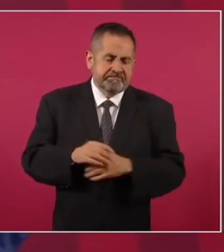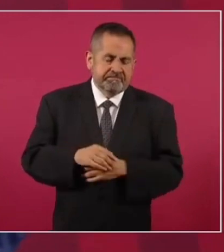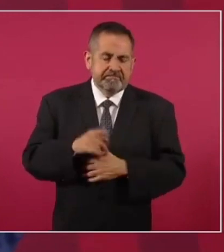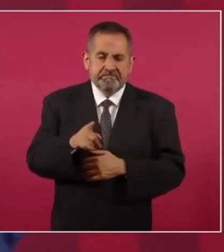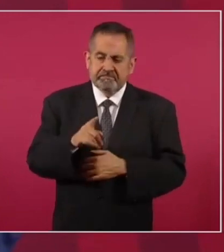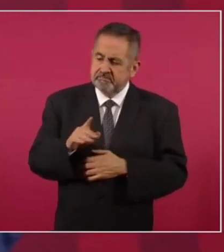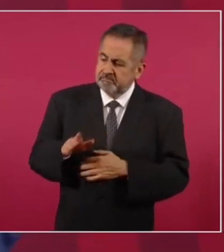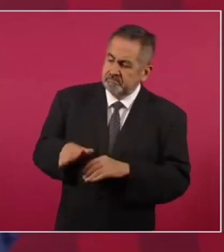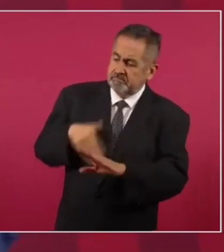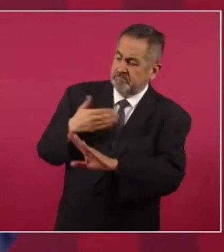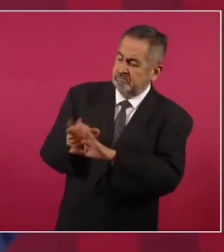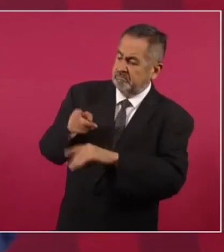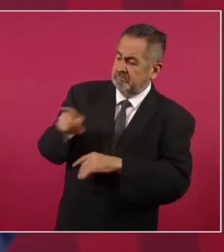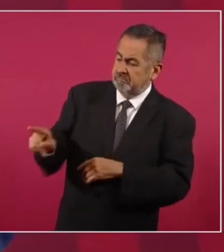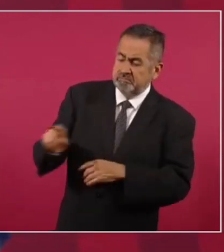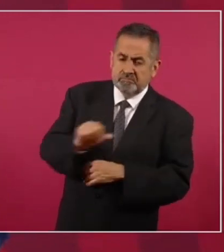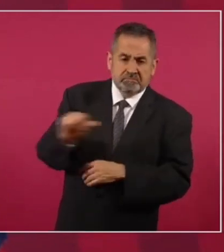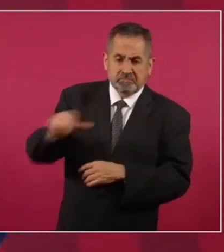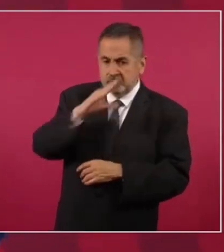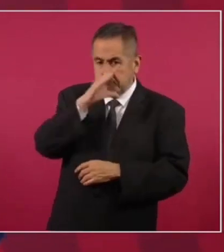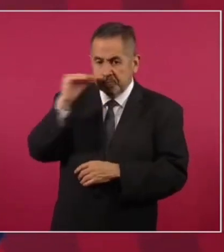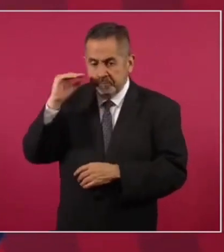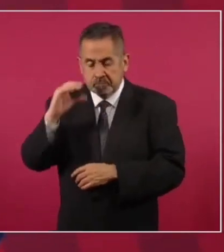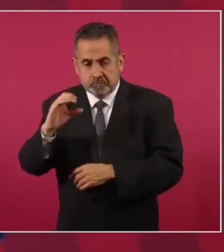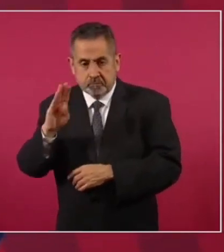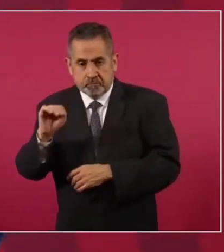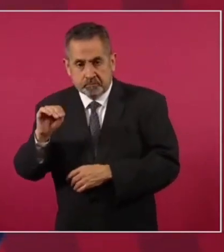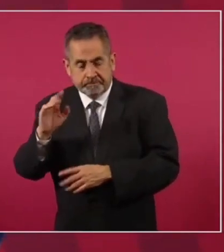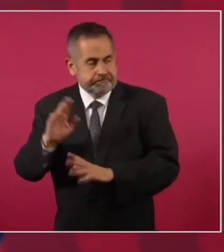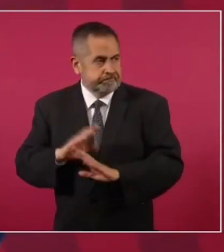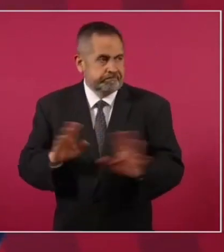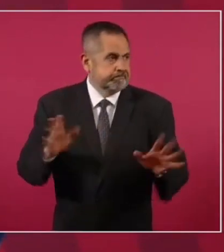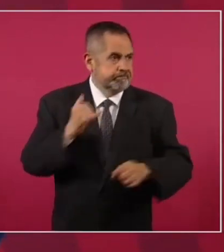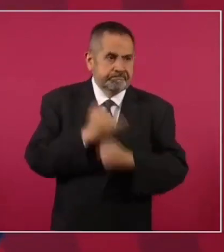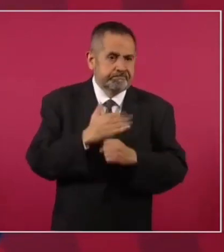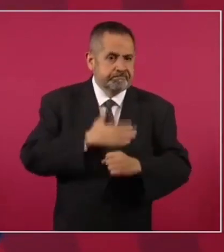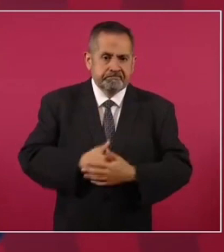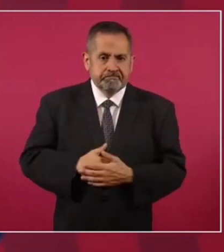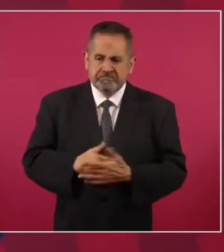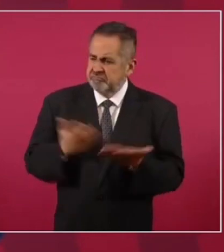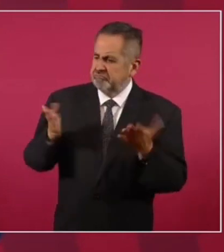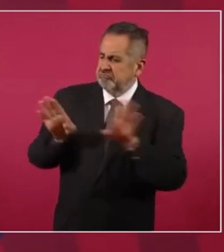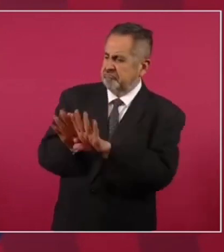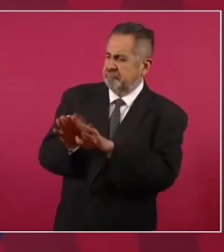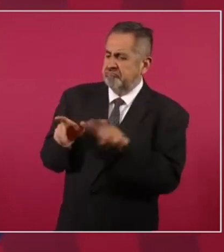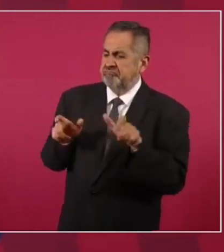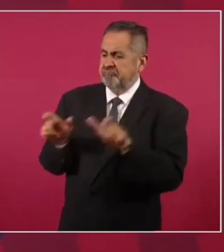en contra de Cuba con el bloqueo